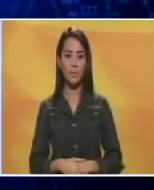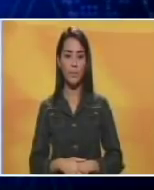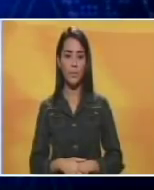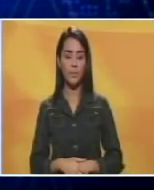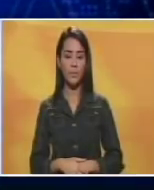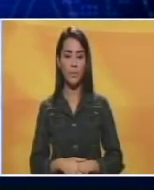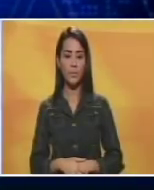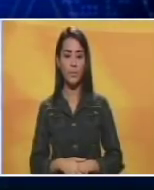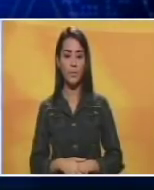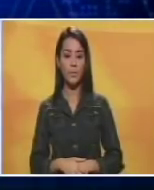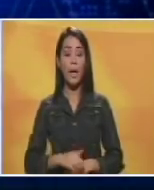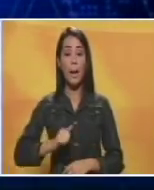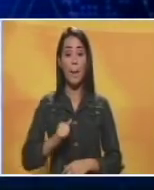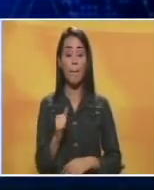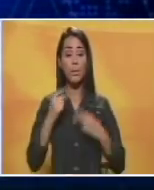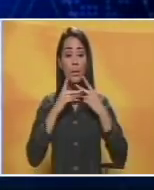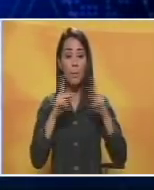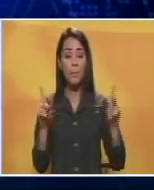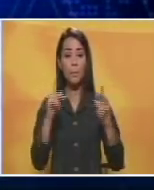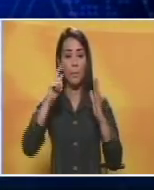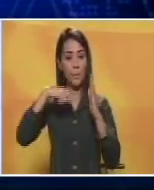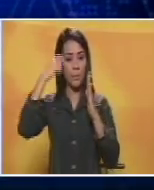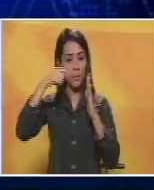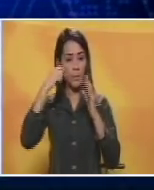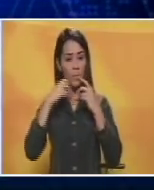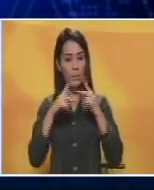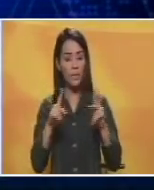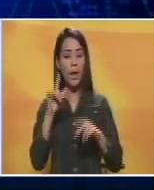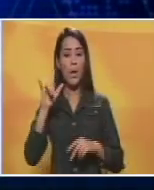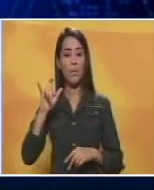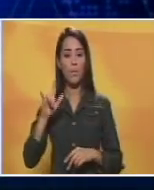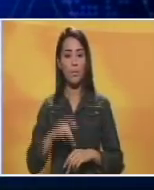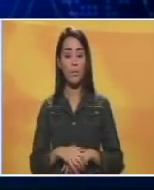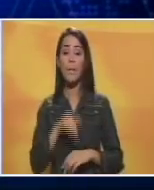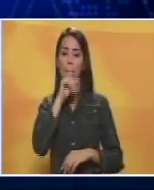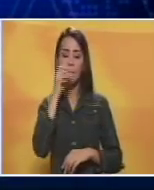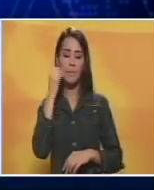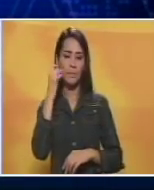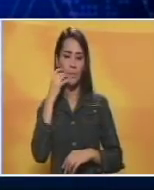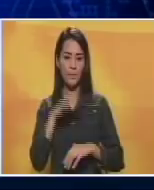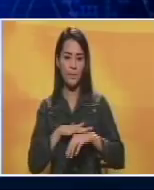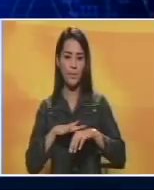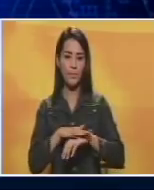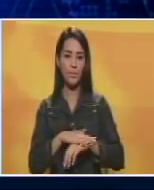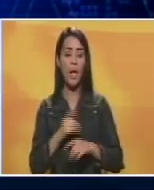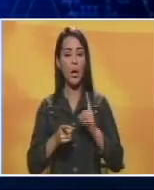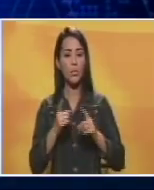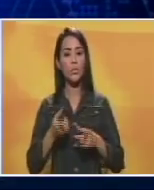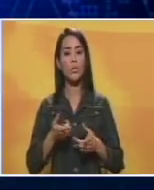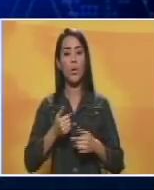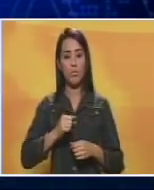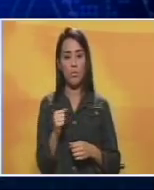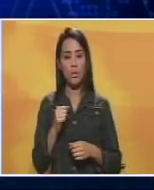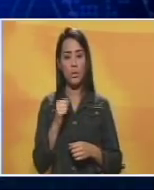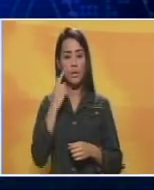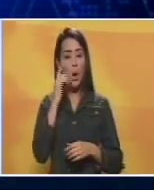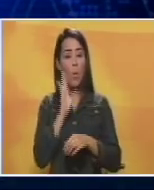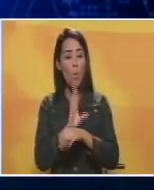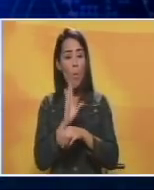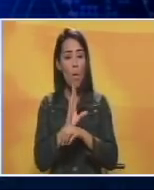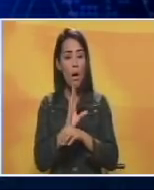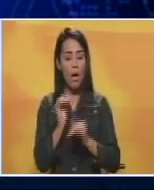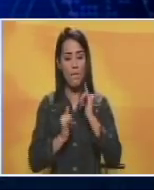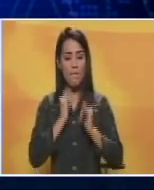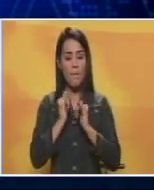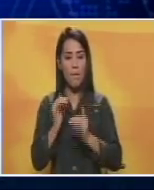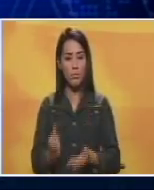existen. La policía publicó el momento en un video en su cuenta de Twitter. Allí se aprecia cómo uno de los oficiales sostiene con mucho cuidado a la pequeña,